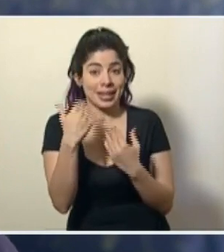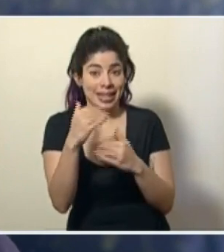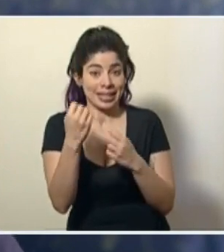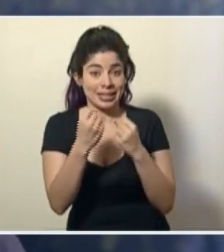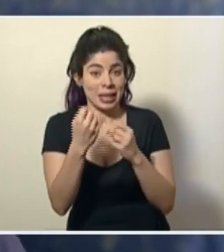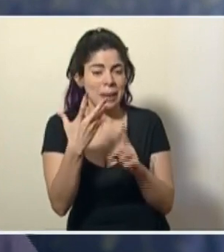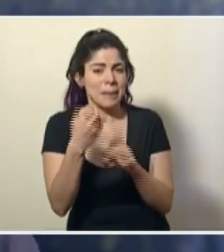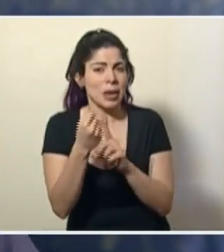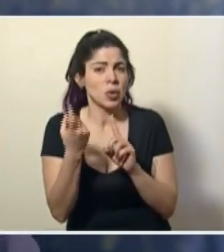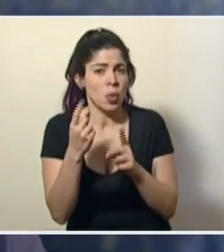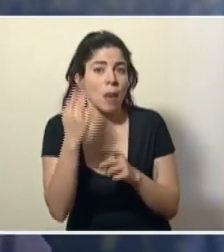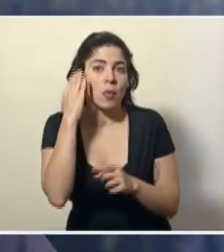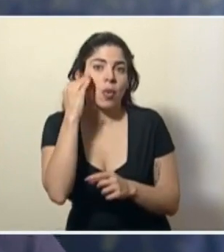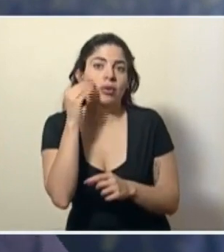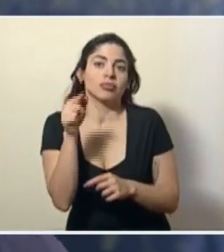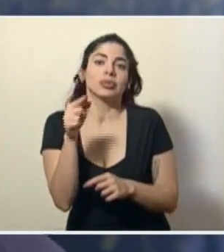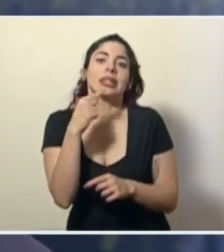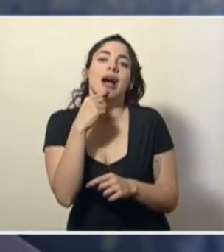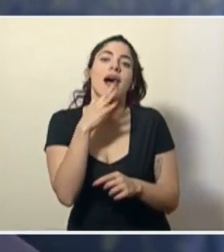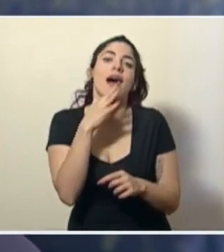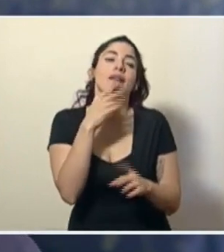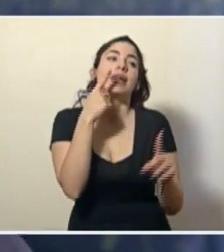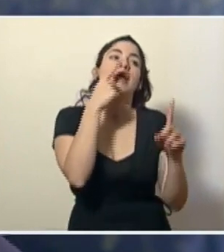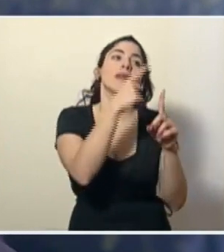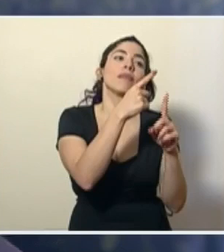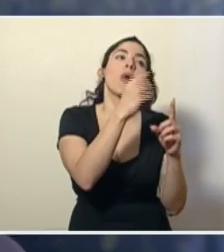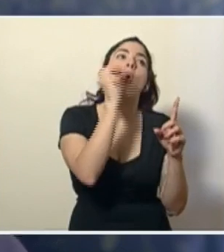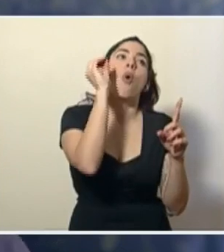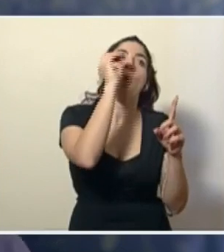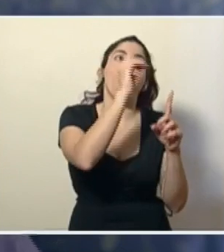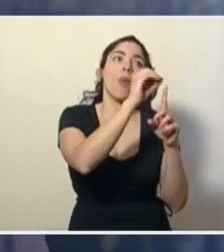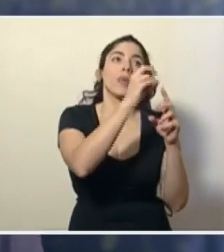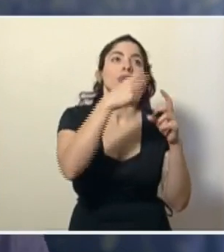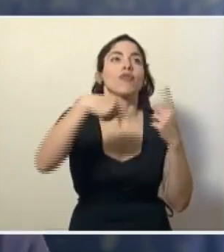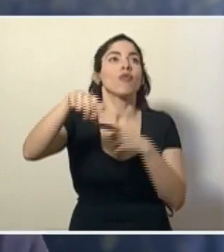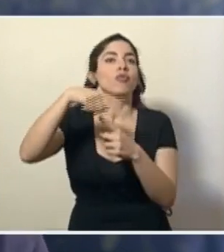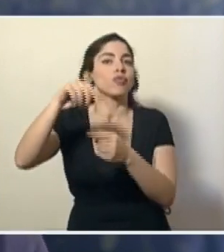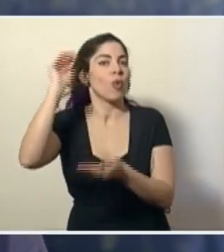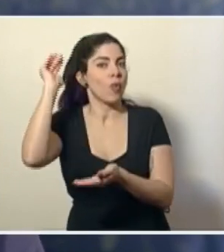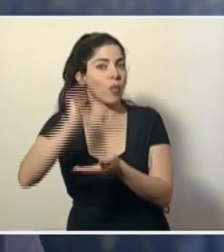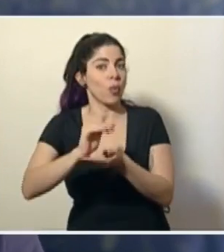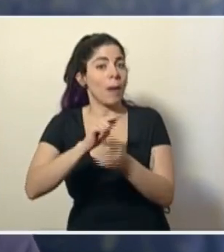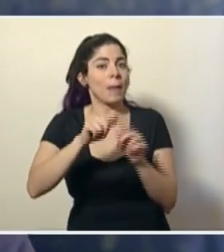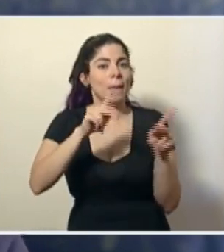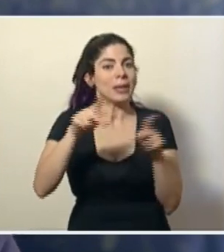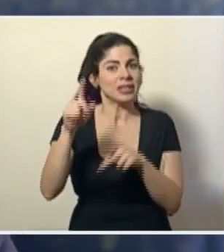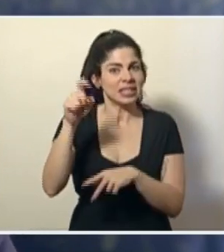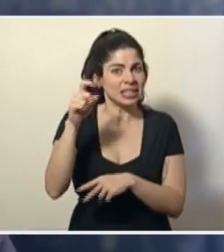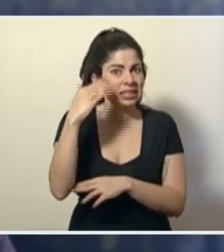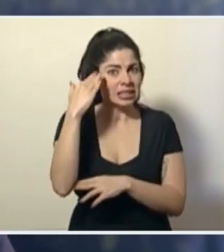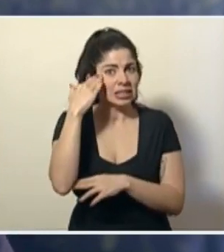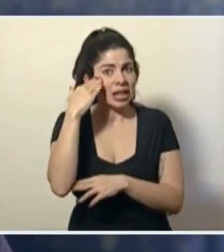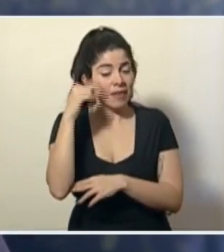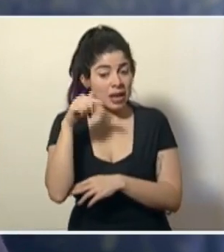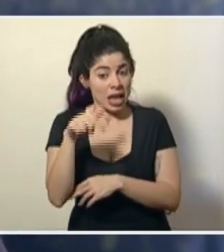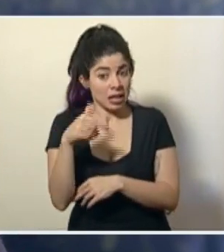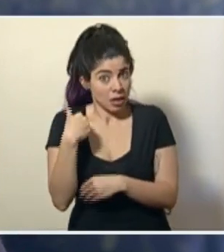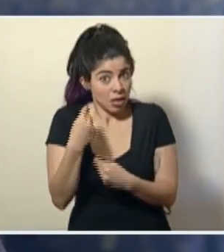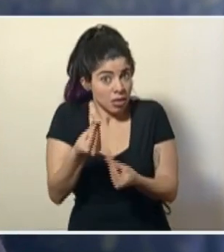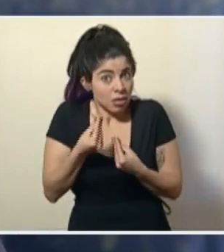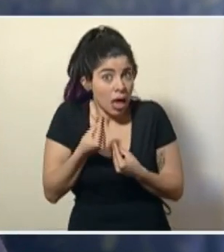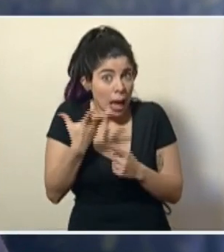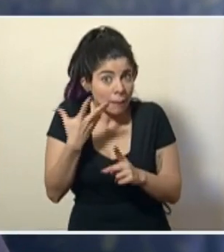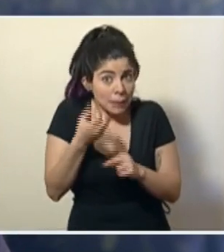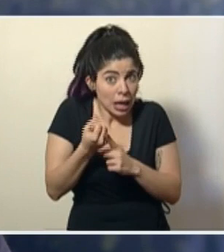ustedes solo explican como que el objetivo es no la movilidad, pero la gente necesita saber el impacto que esto ha